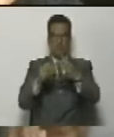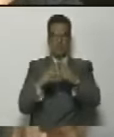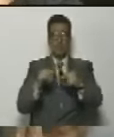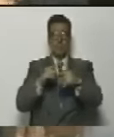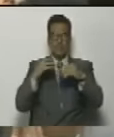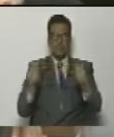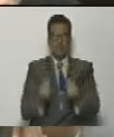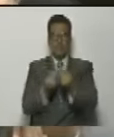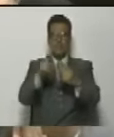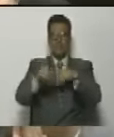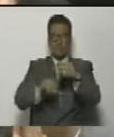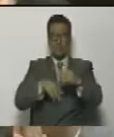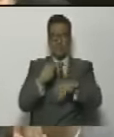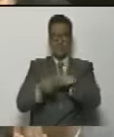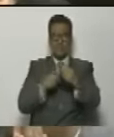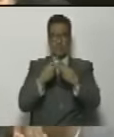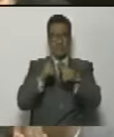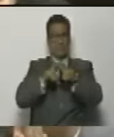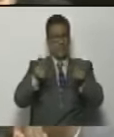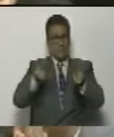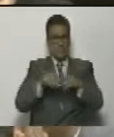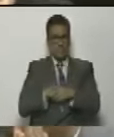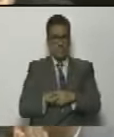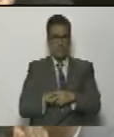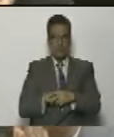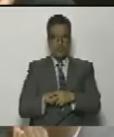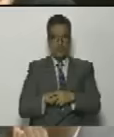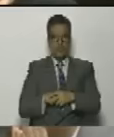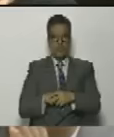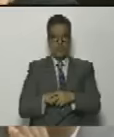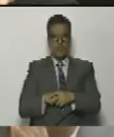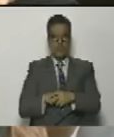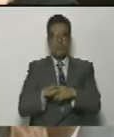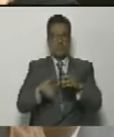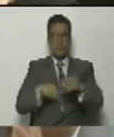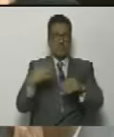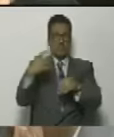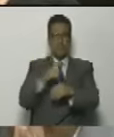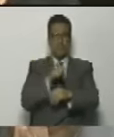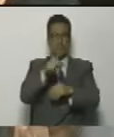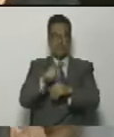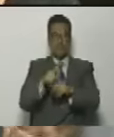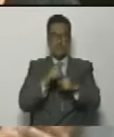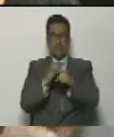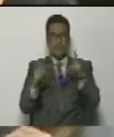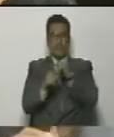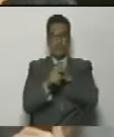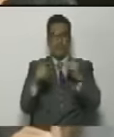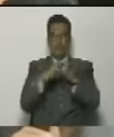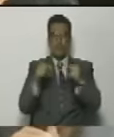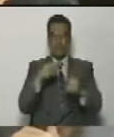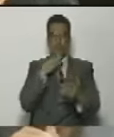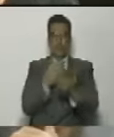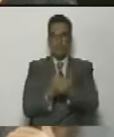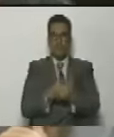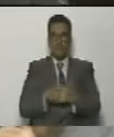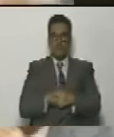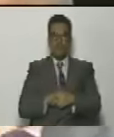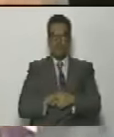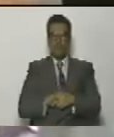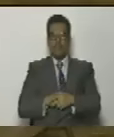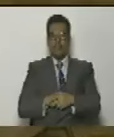y juntos, somos capaces en paz de lograr ese cambio que todos demandamos. Muchísimas gracias.